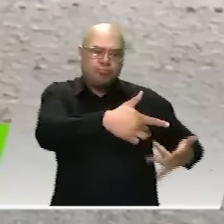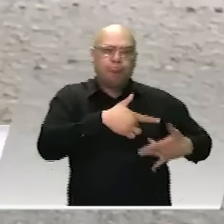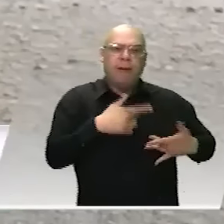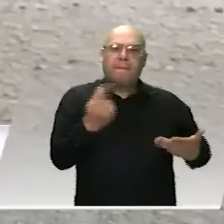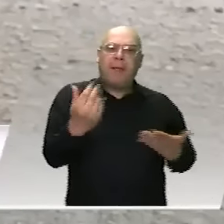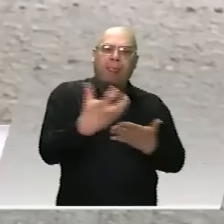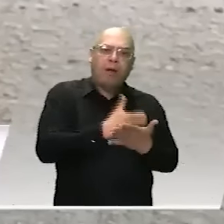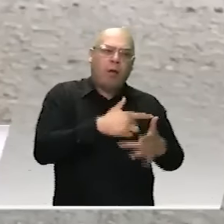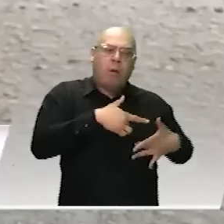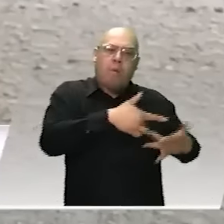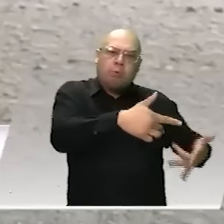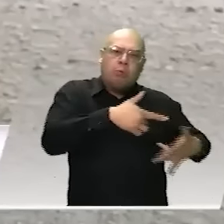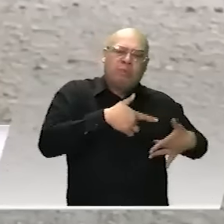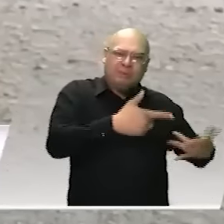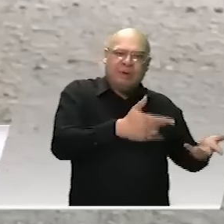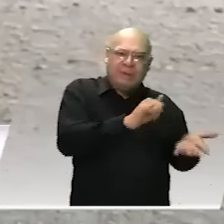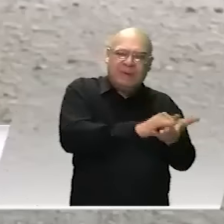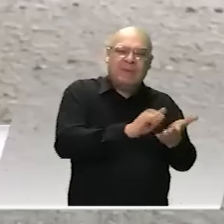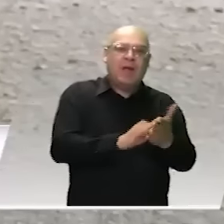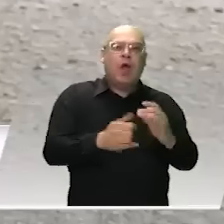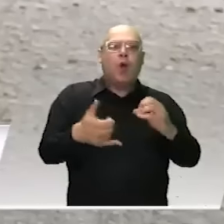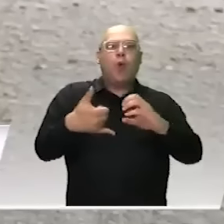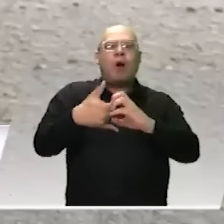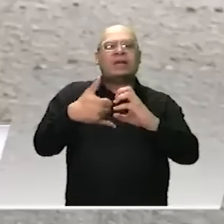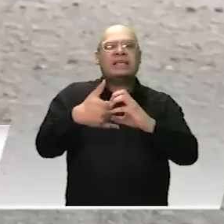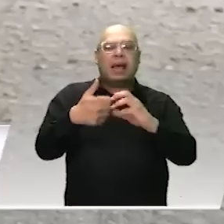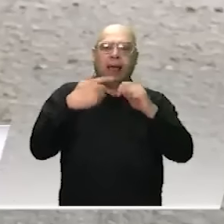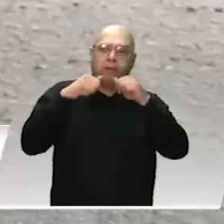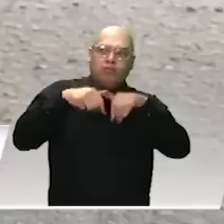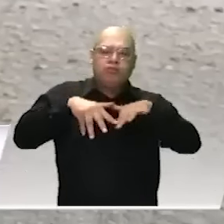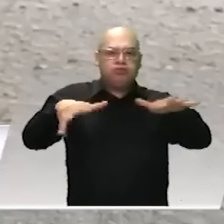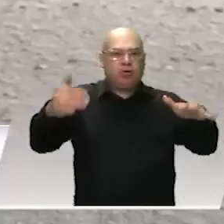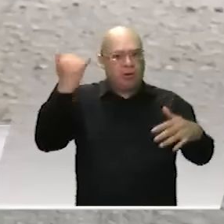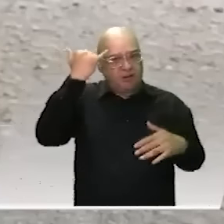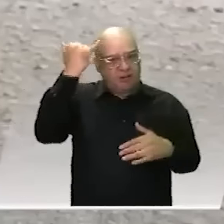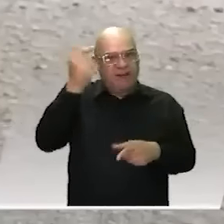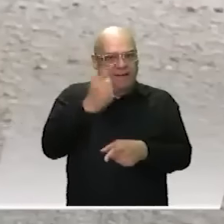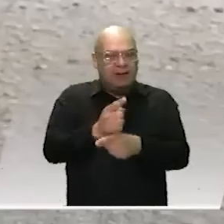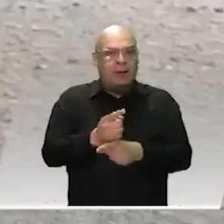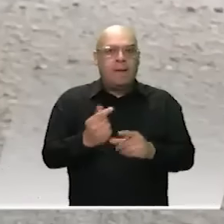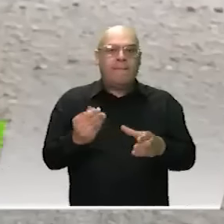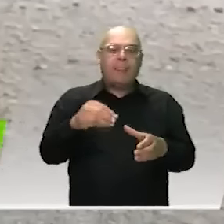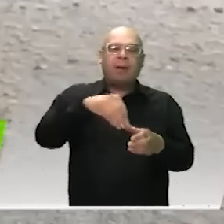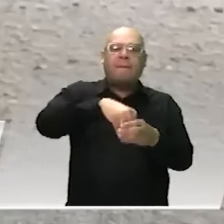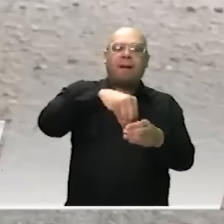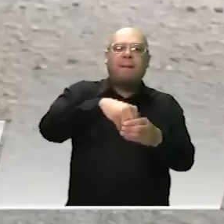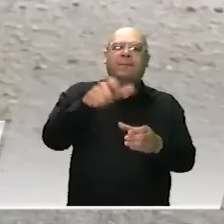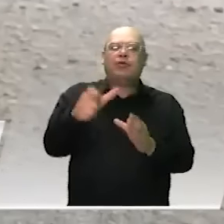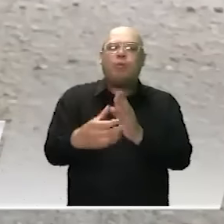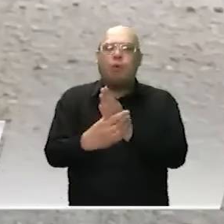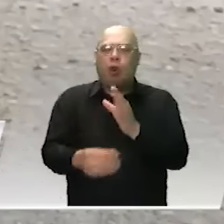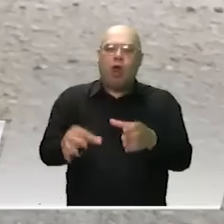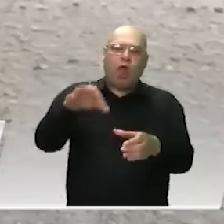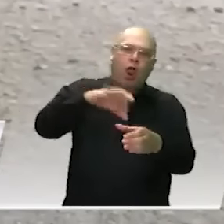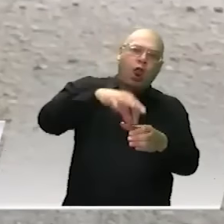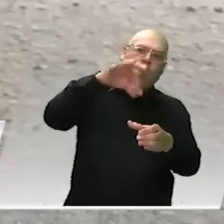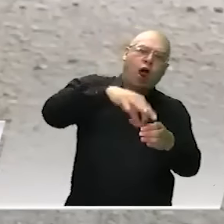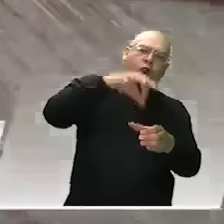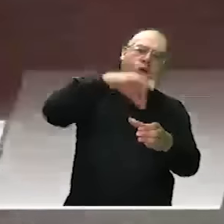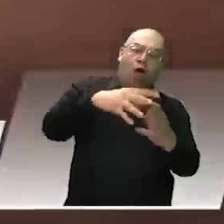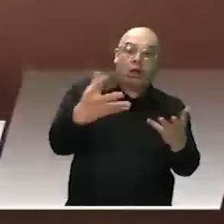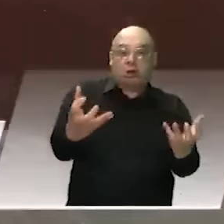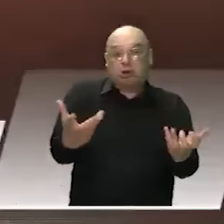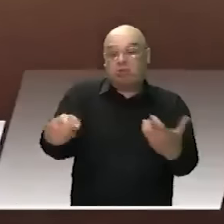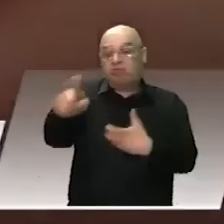Por grupos de WhatsApp se mueve la iniciativa y con alcancías a las personas de bajos recursos colectan lo que será su